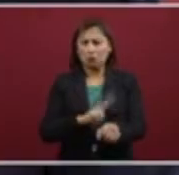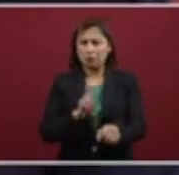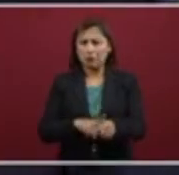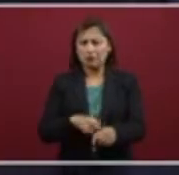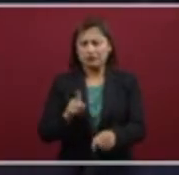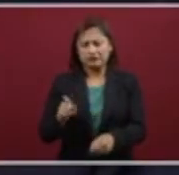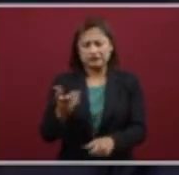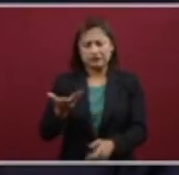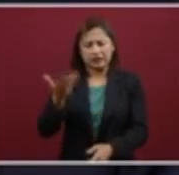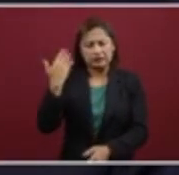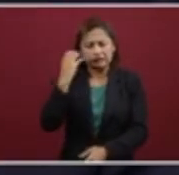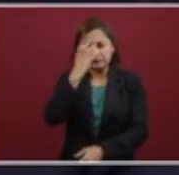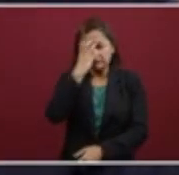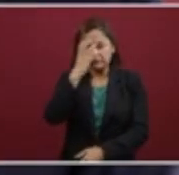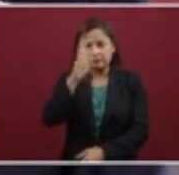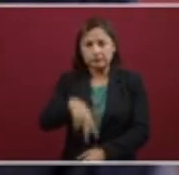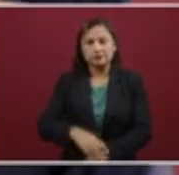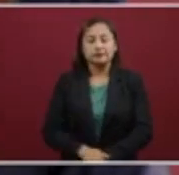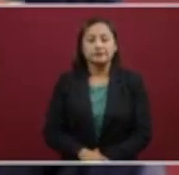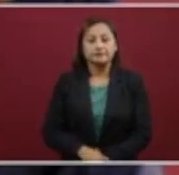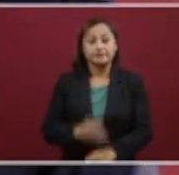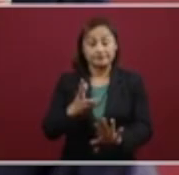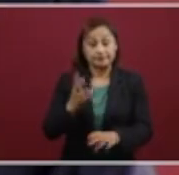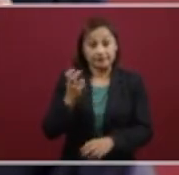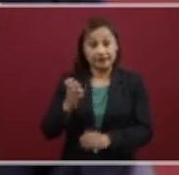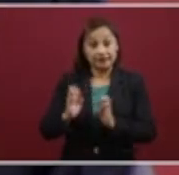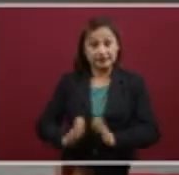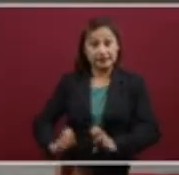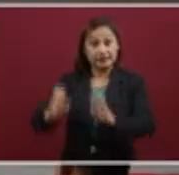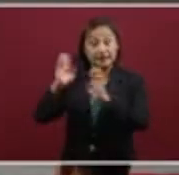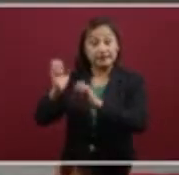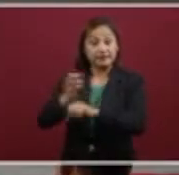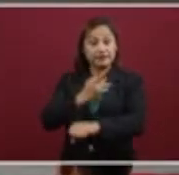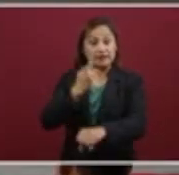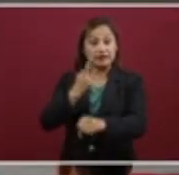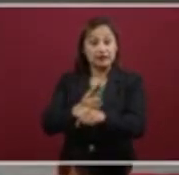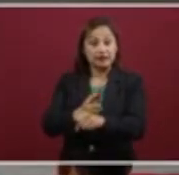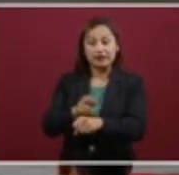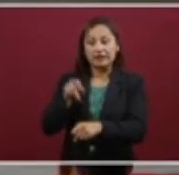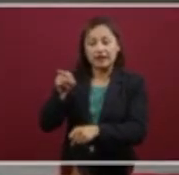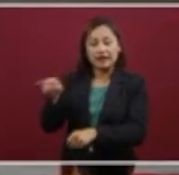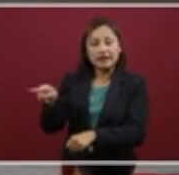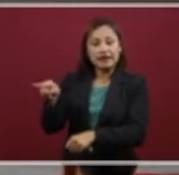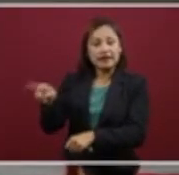esa secretaría con la licenciada se transformó